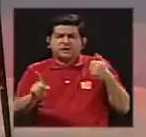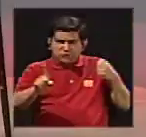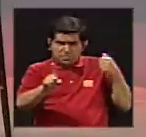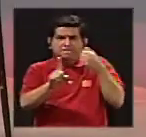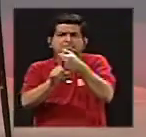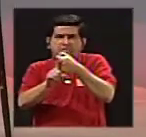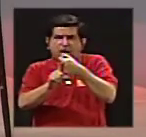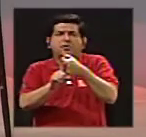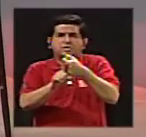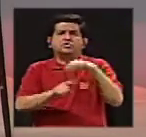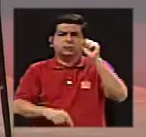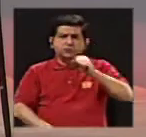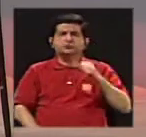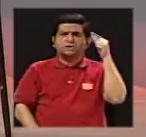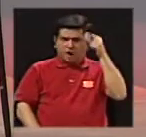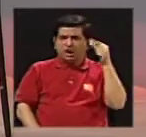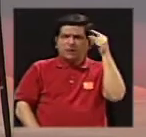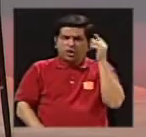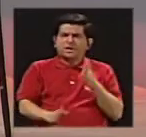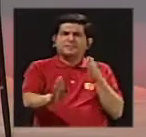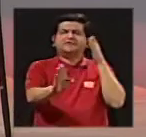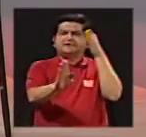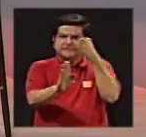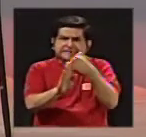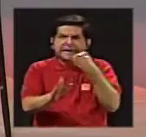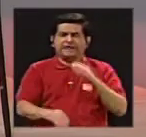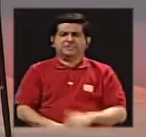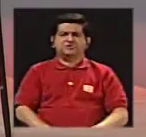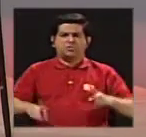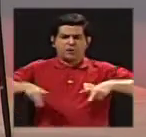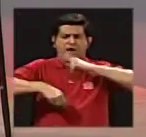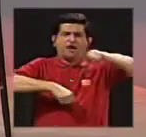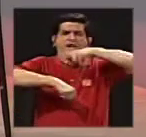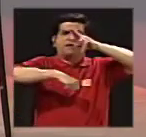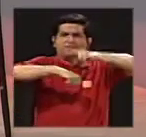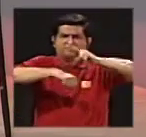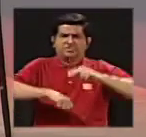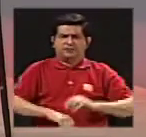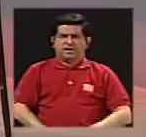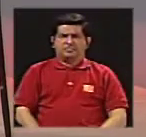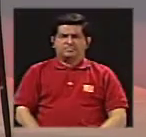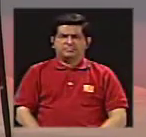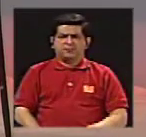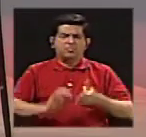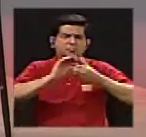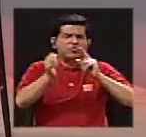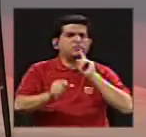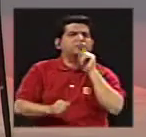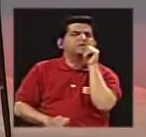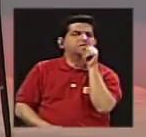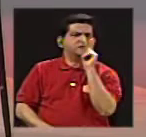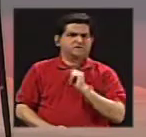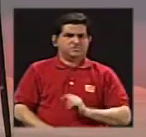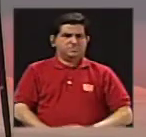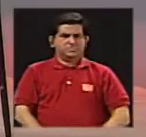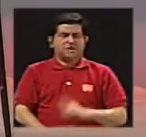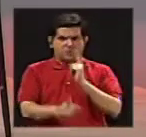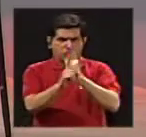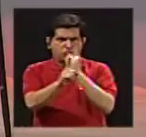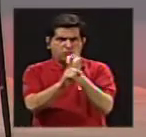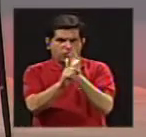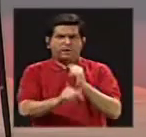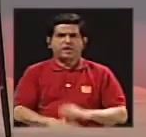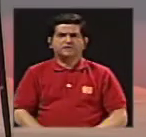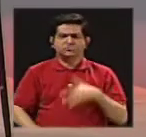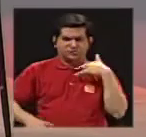impacto evidente y directo en la vida nacional Entonces por los datos que usted da efectivamente da